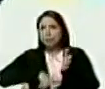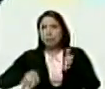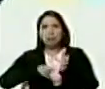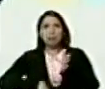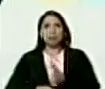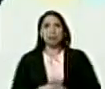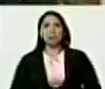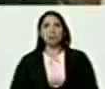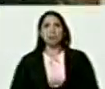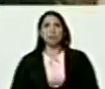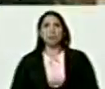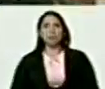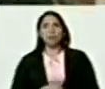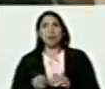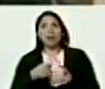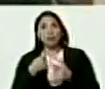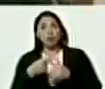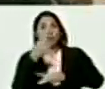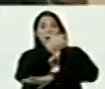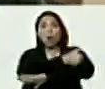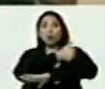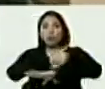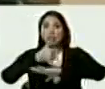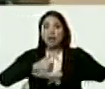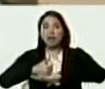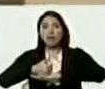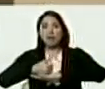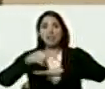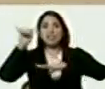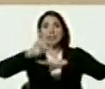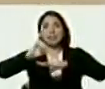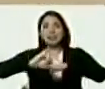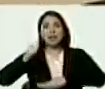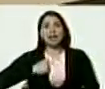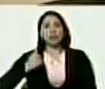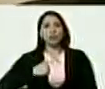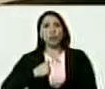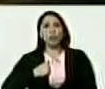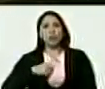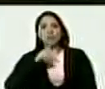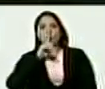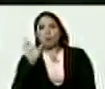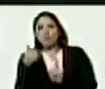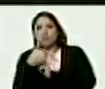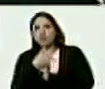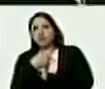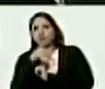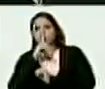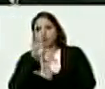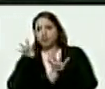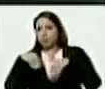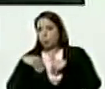y las autoridades de la Iglesia Católica se hacen la vista gorda.